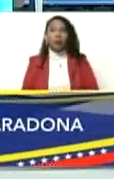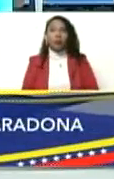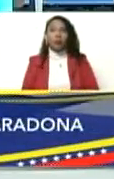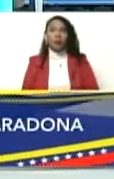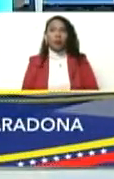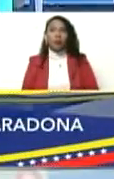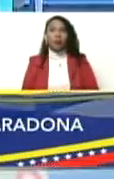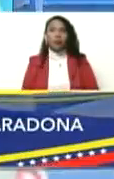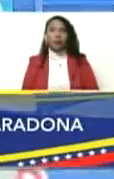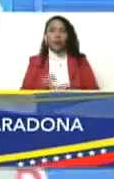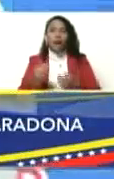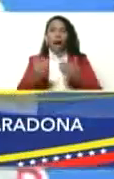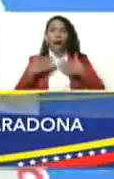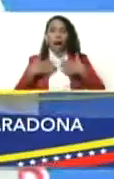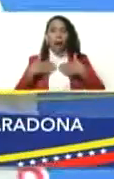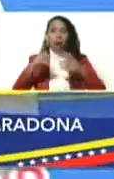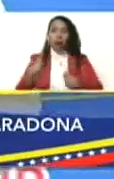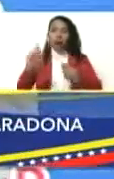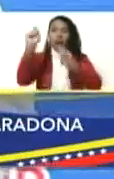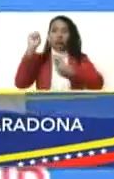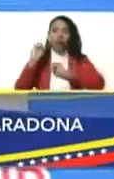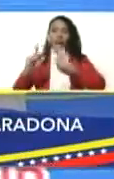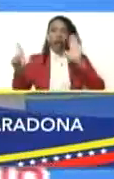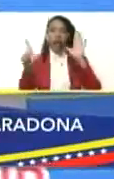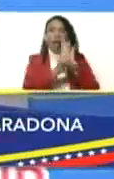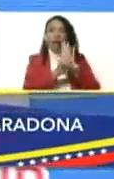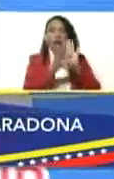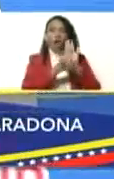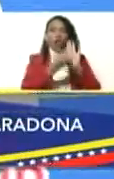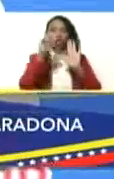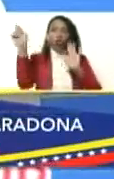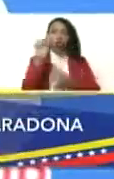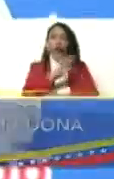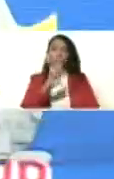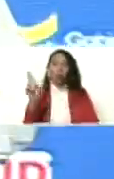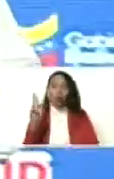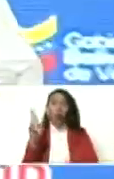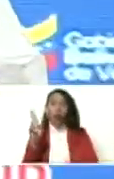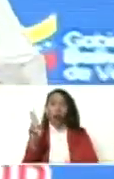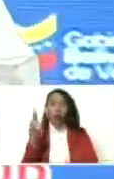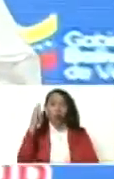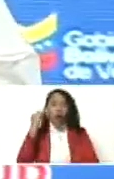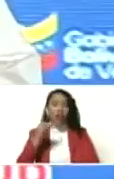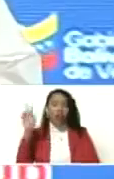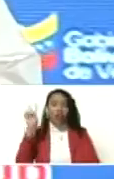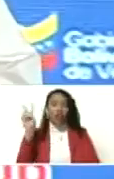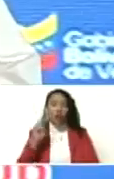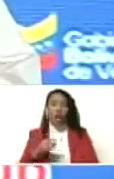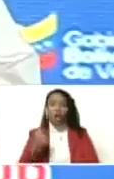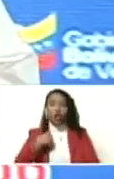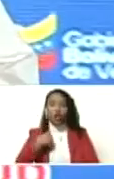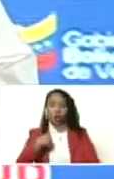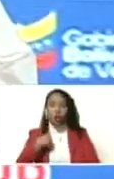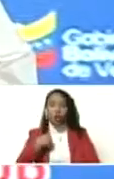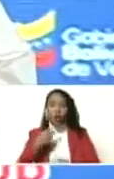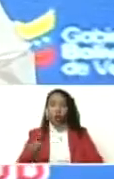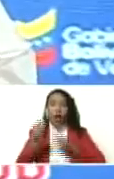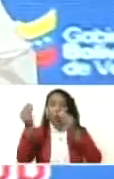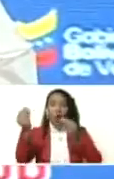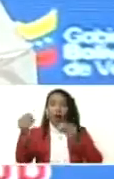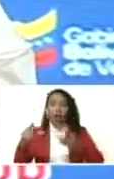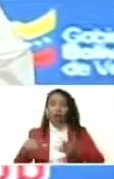con la autoridad que me da la ley y la Constitución de la República Bolivariana de Venezuela, les confiero los